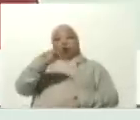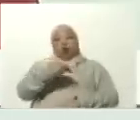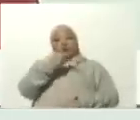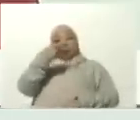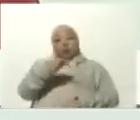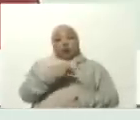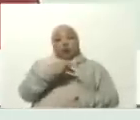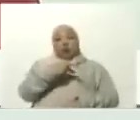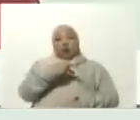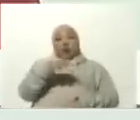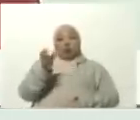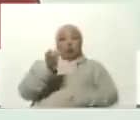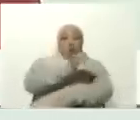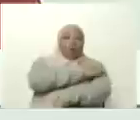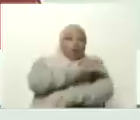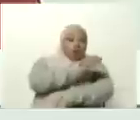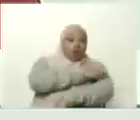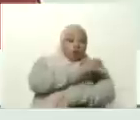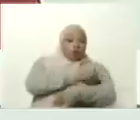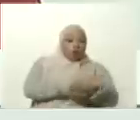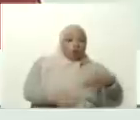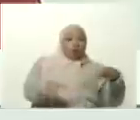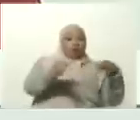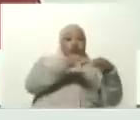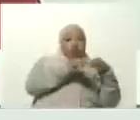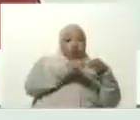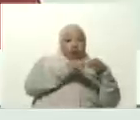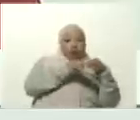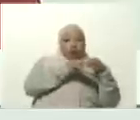los sectores opositores